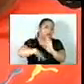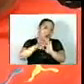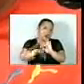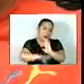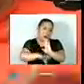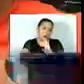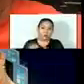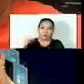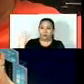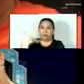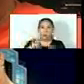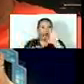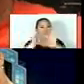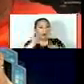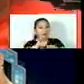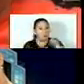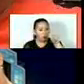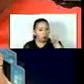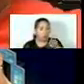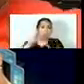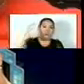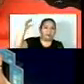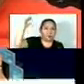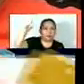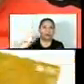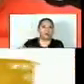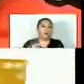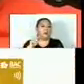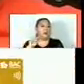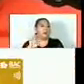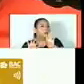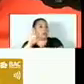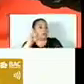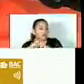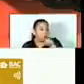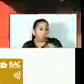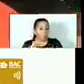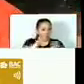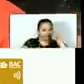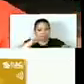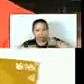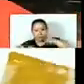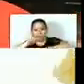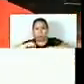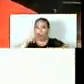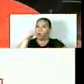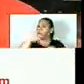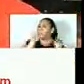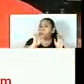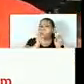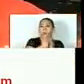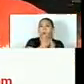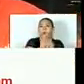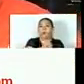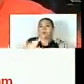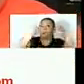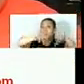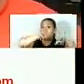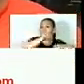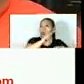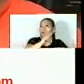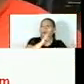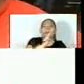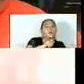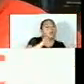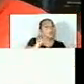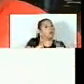estuvo a 16, a 15, pero valían los precios. No ha afectado la lluvia en Honduras todavía, no ha afectado, pero